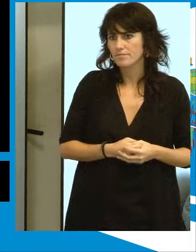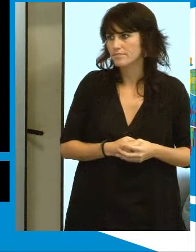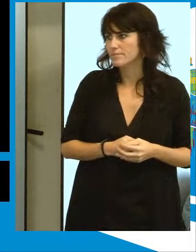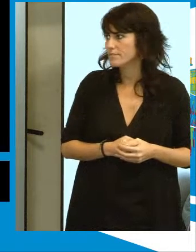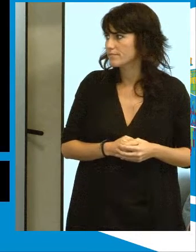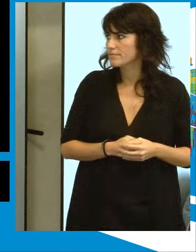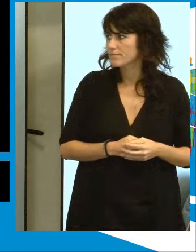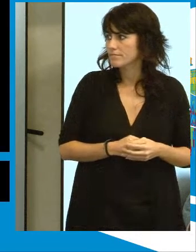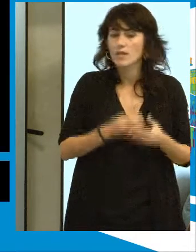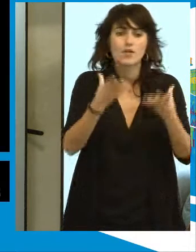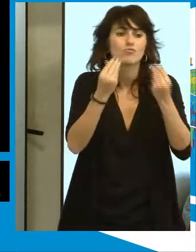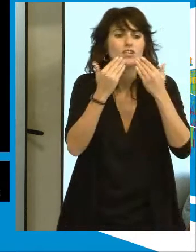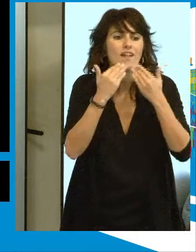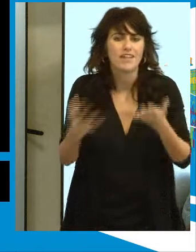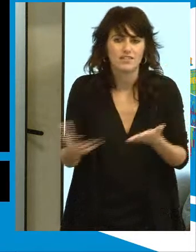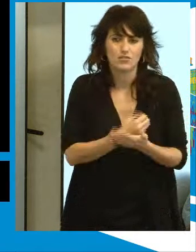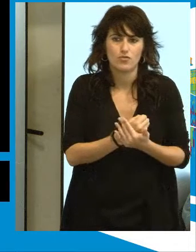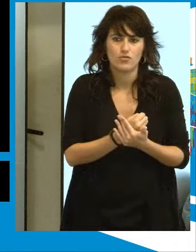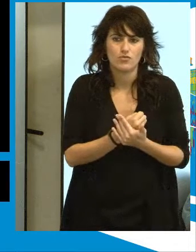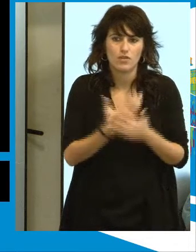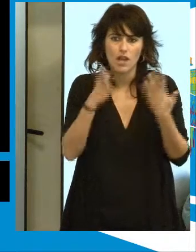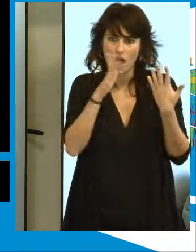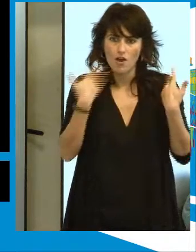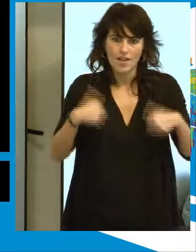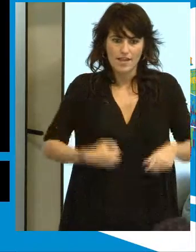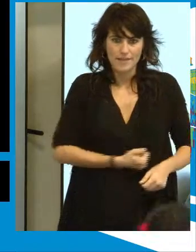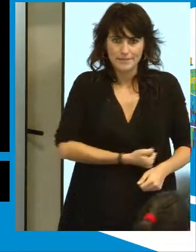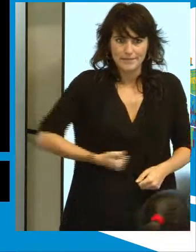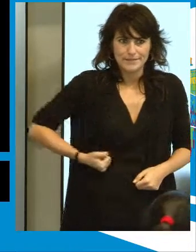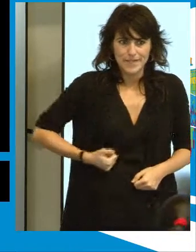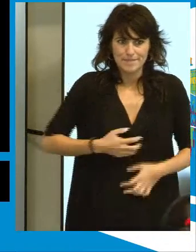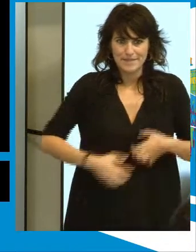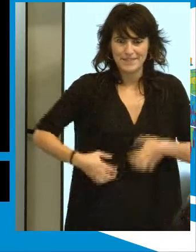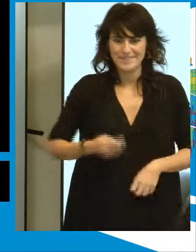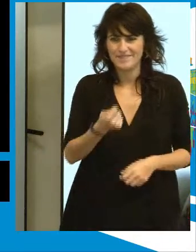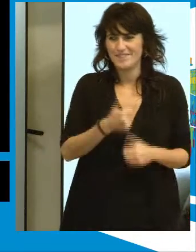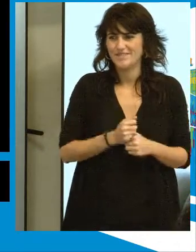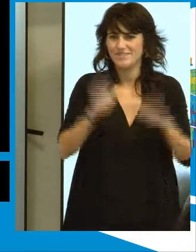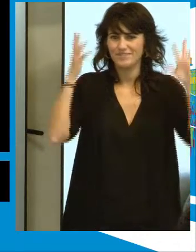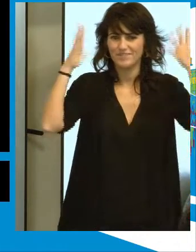Pues muchas gracias a todos y ahora ya ruge el estómago a comer un poquito.